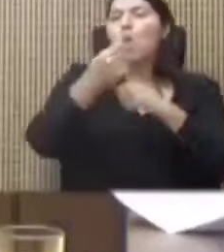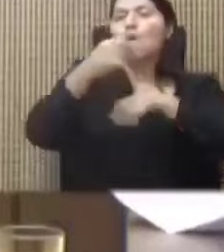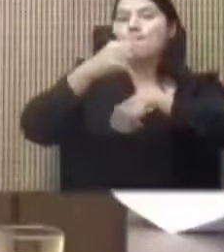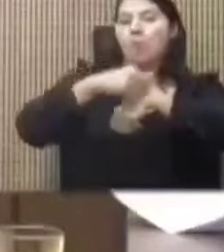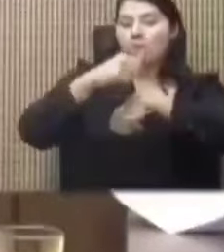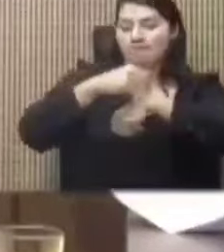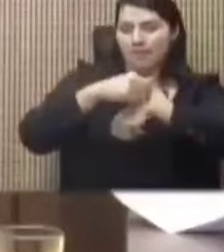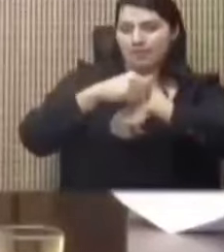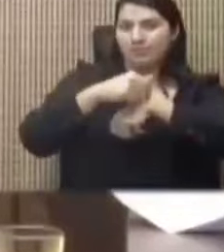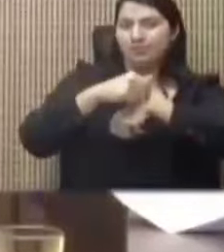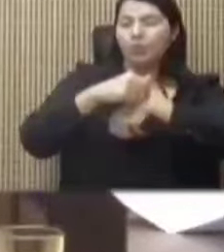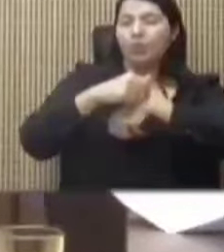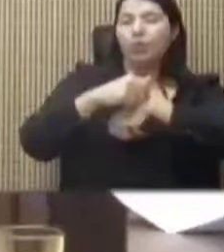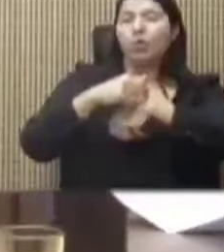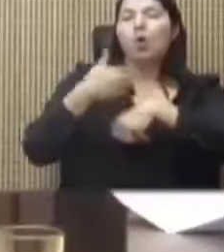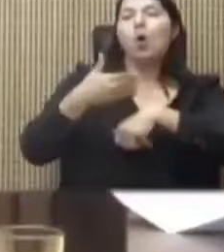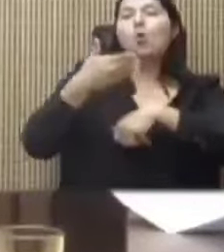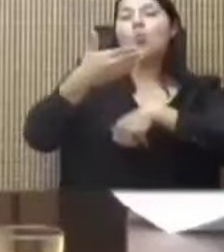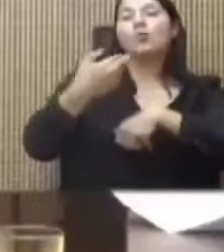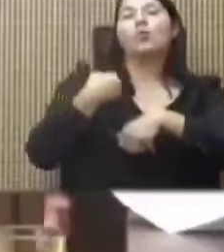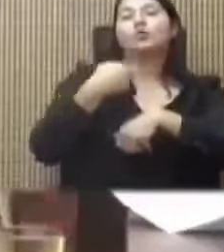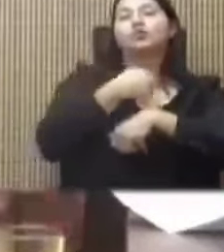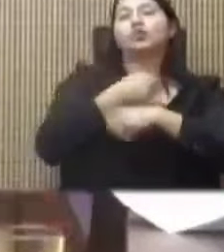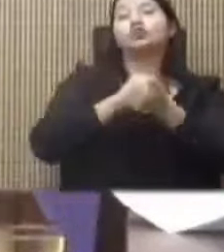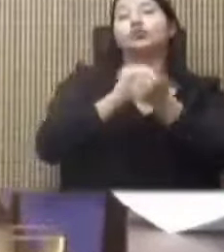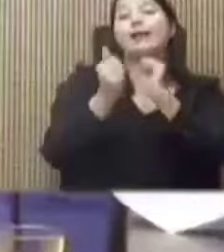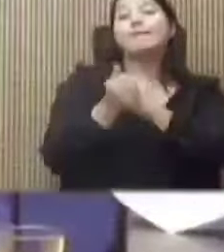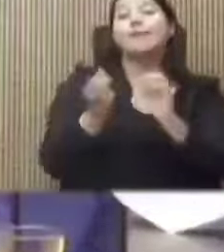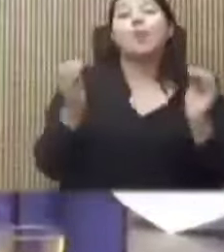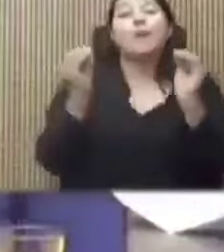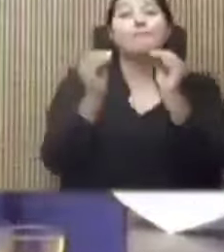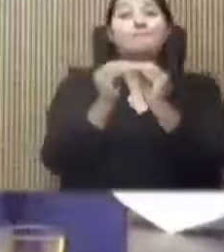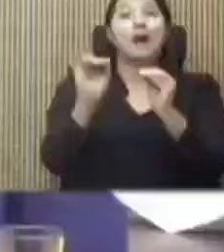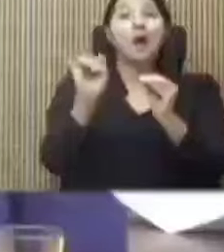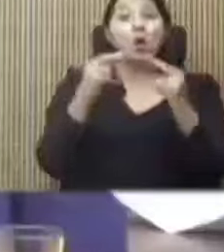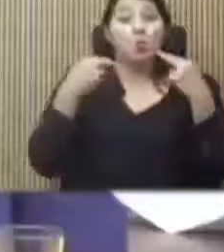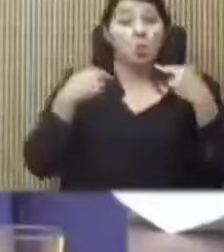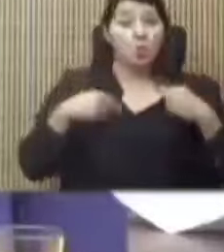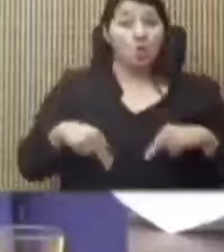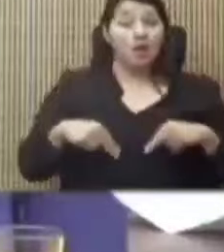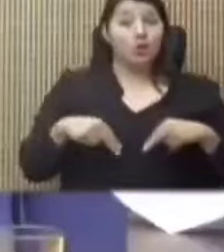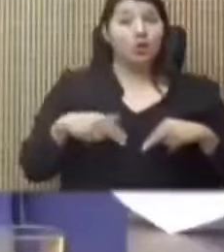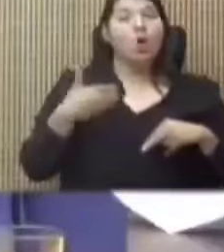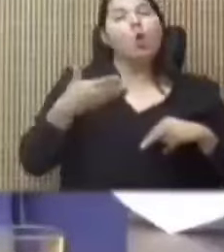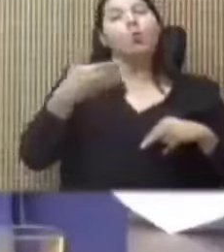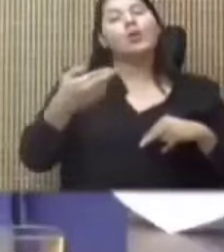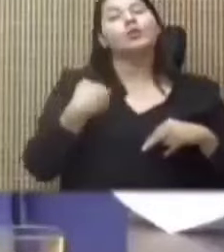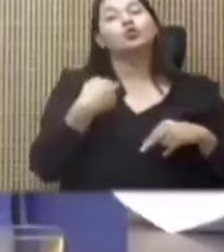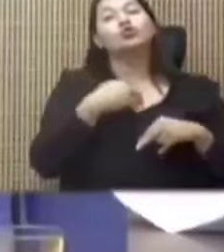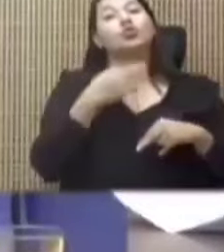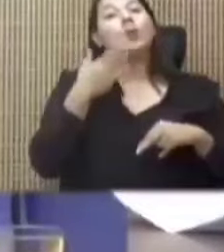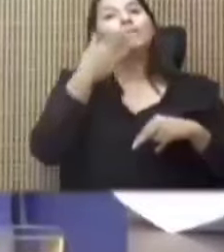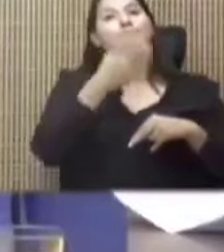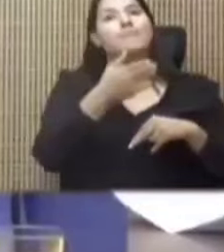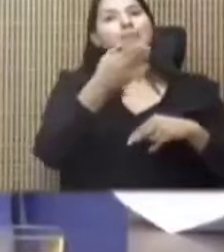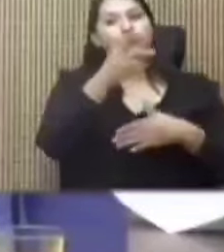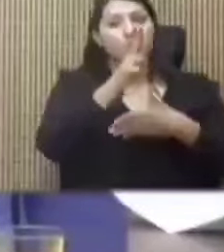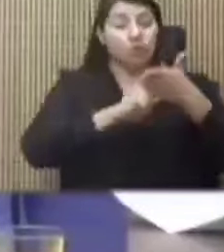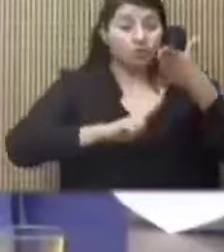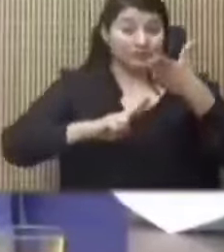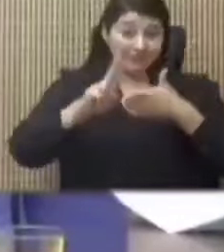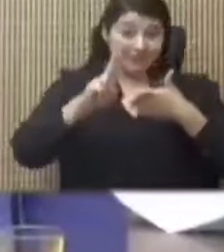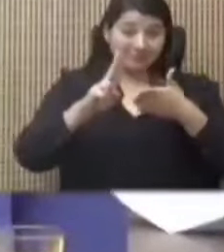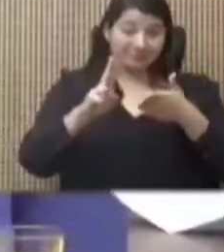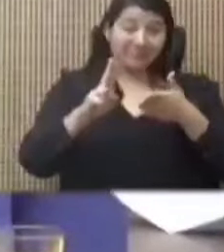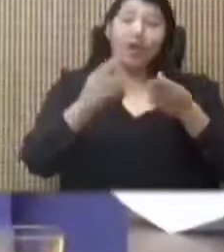donde más cambiamos como seres humanos es precisamente en los años de universidad. Un poco tiene que ver con la educación que uno recibe, pero también con